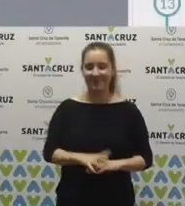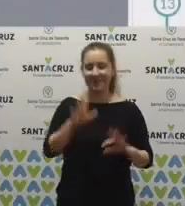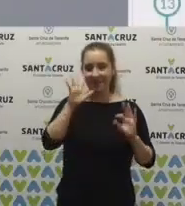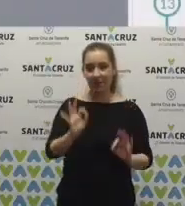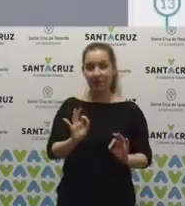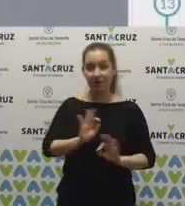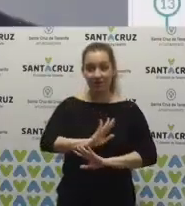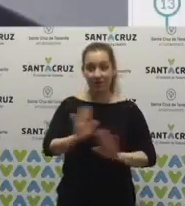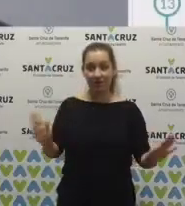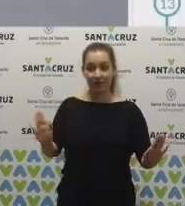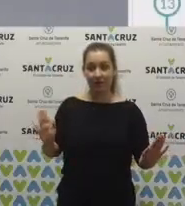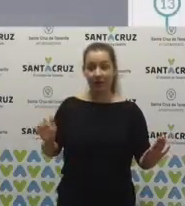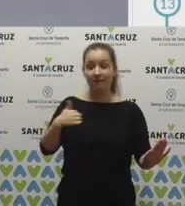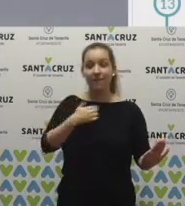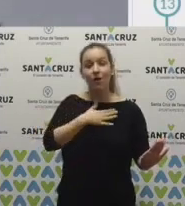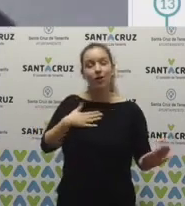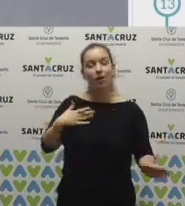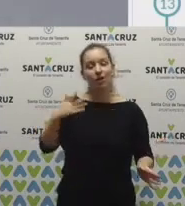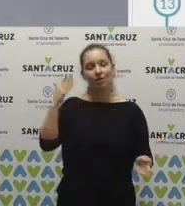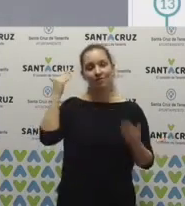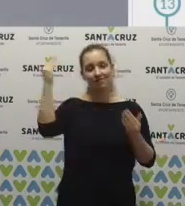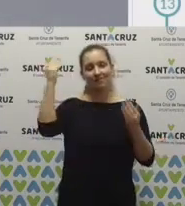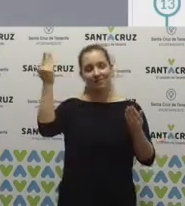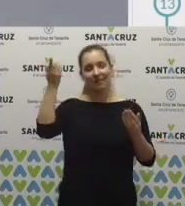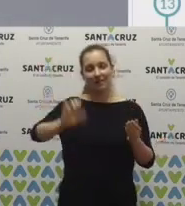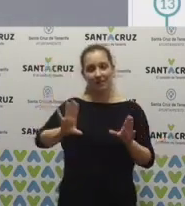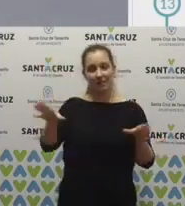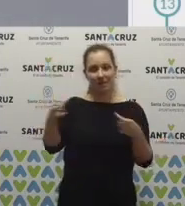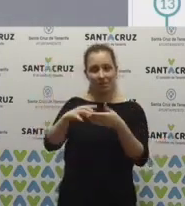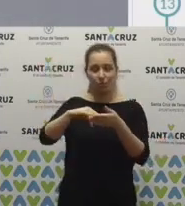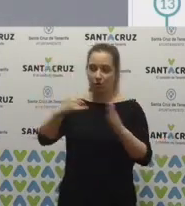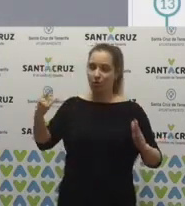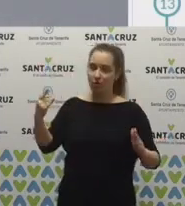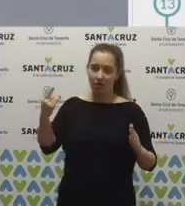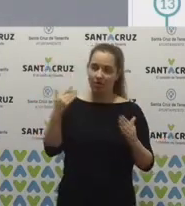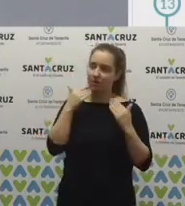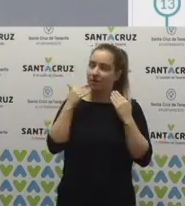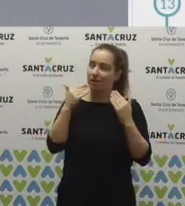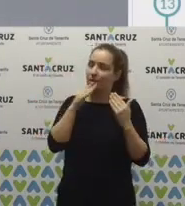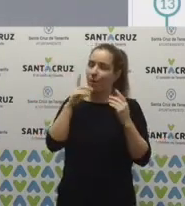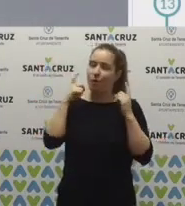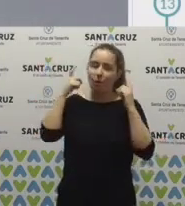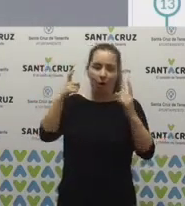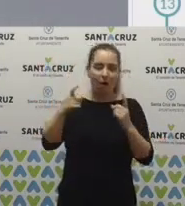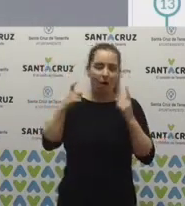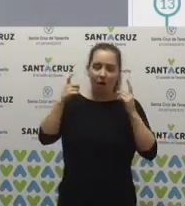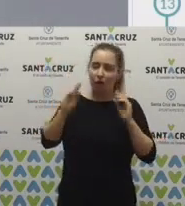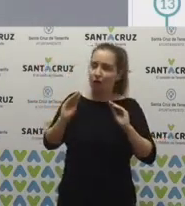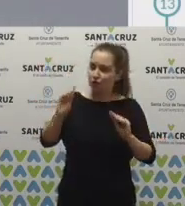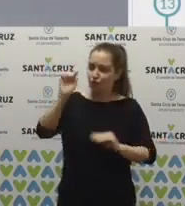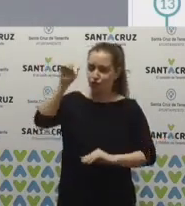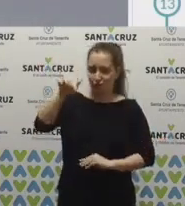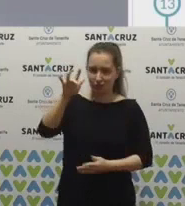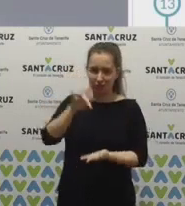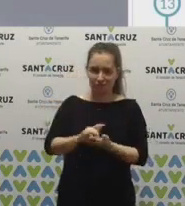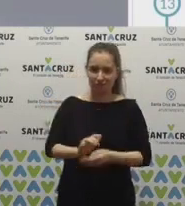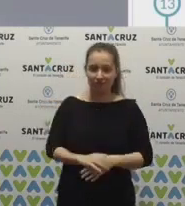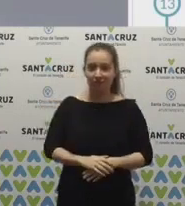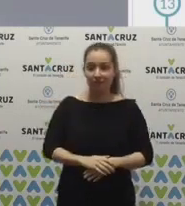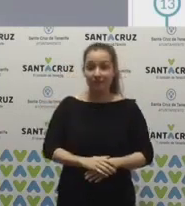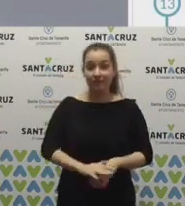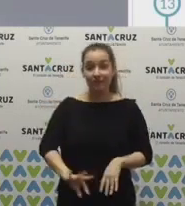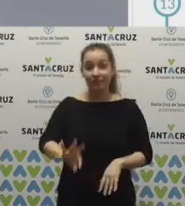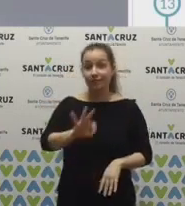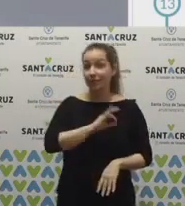yo también quiero felicitar al equipo de tecnología por el esfuerzo que están están haciendo hoy señora alcaldesa